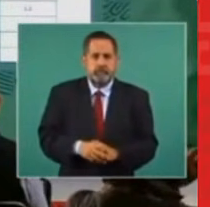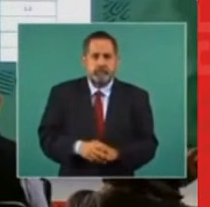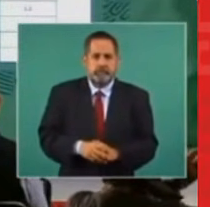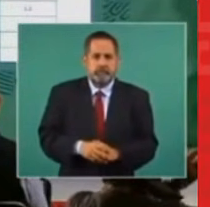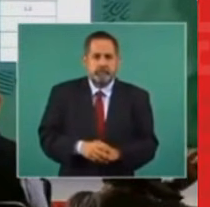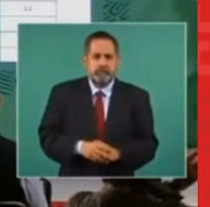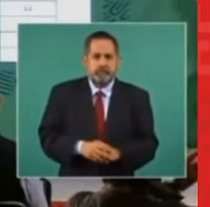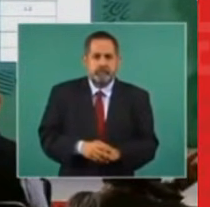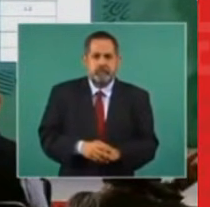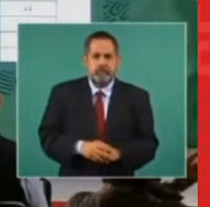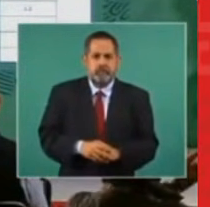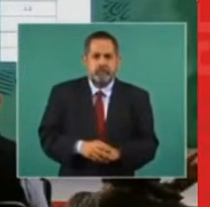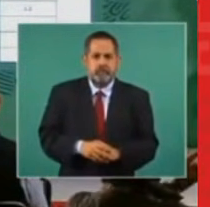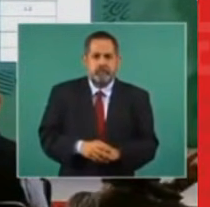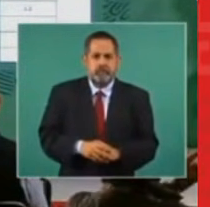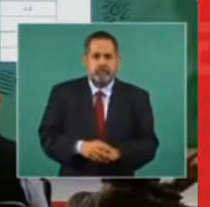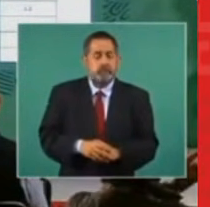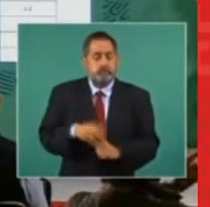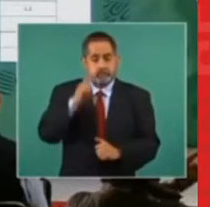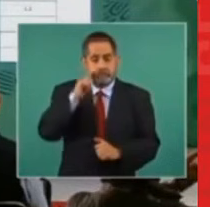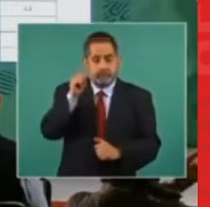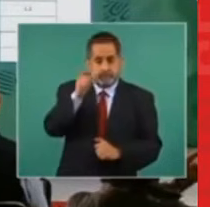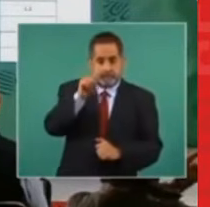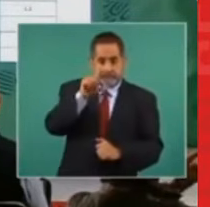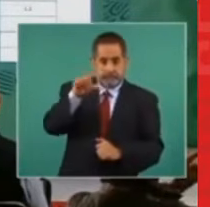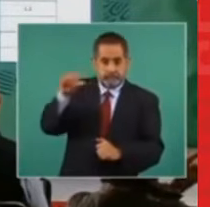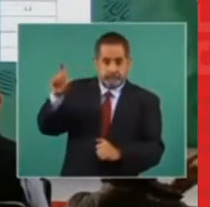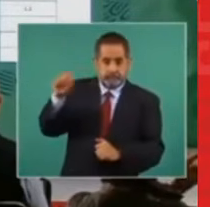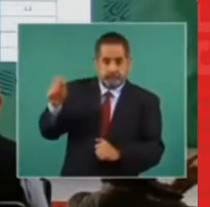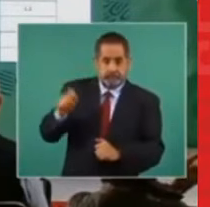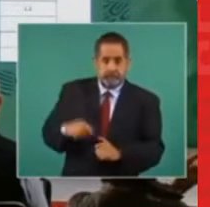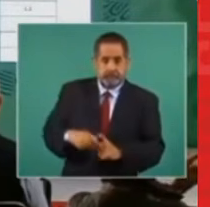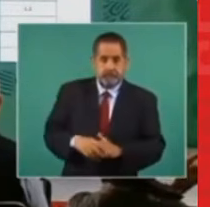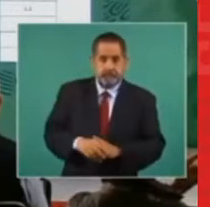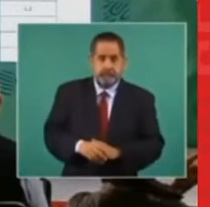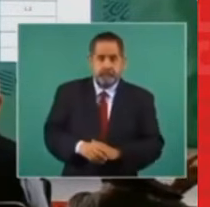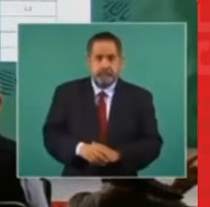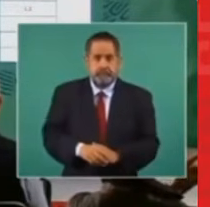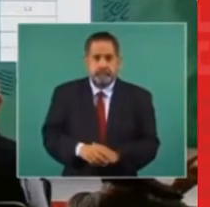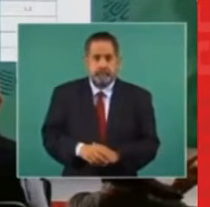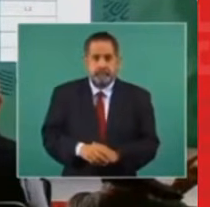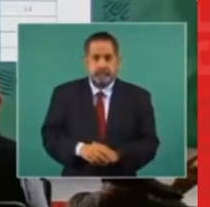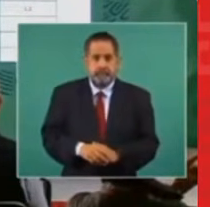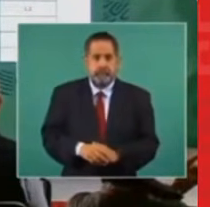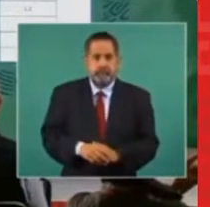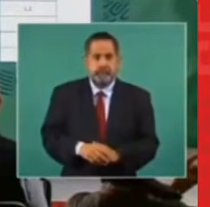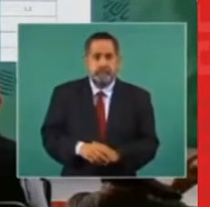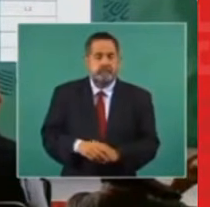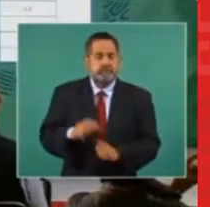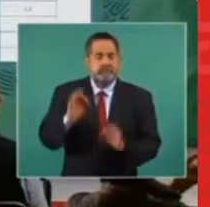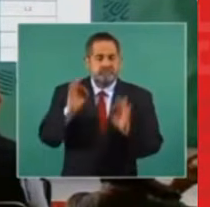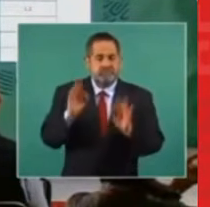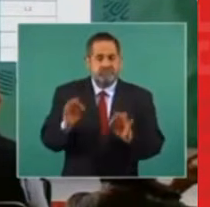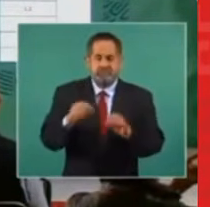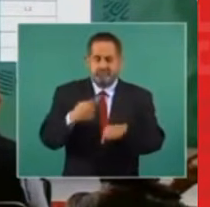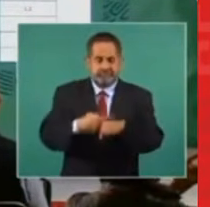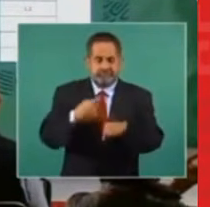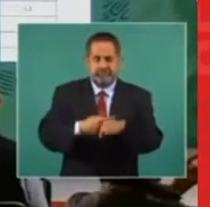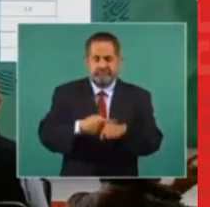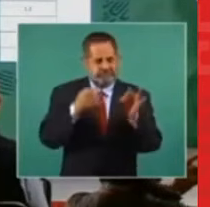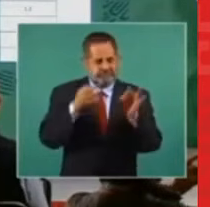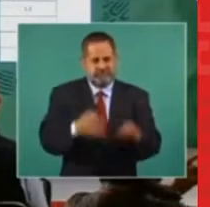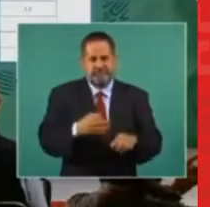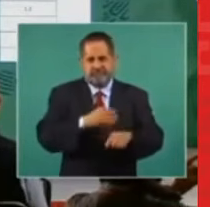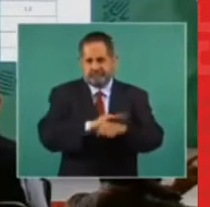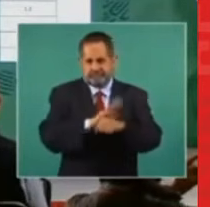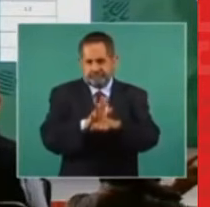la mañanera, que desestiman la mañanera, hoy aplauden a Jorge Ramos en la mañanera. Y yo digo, pinches hipócritas, ¿en qué